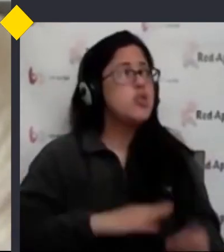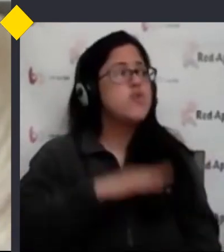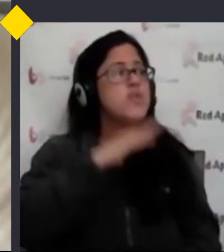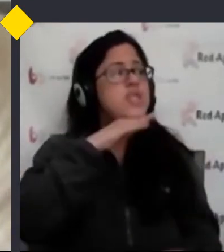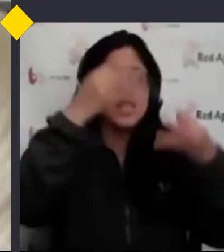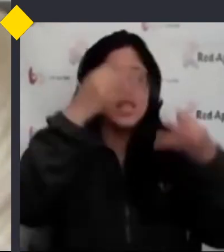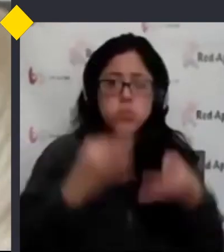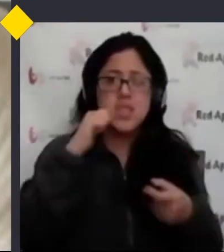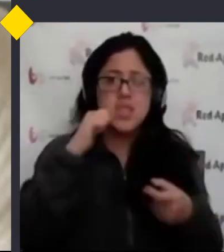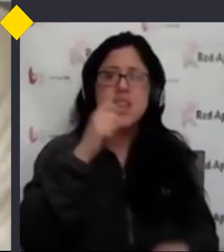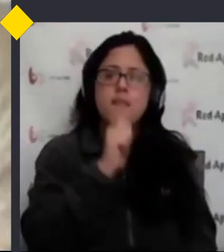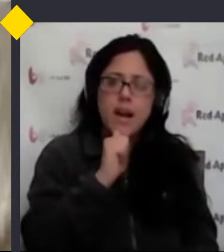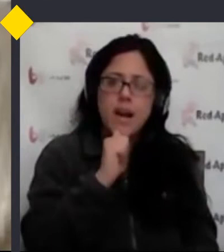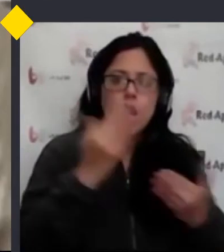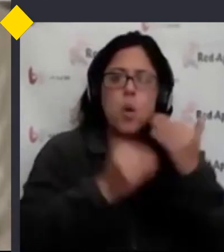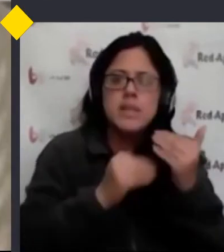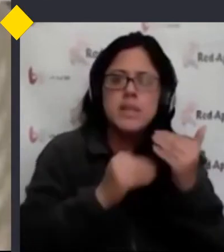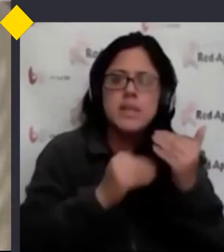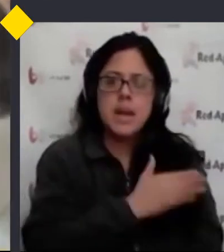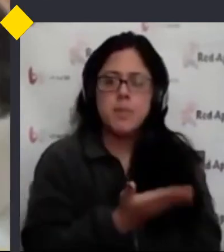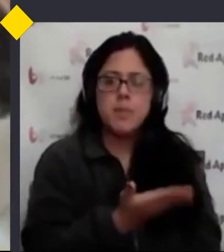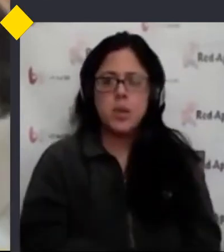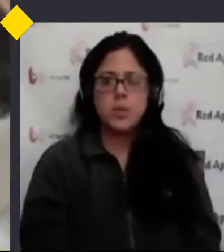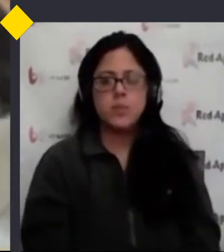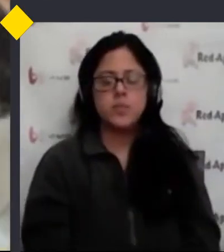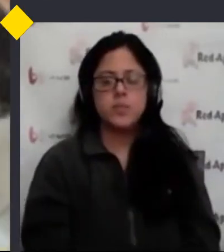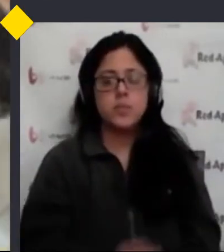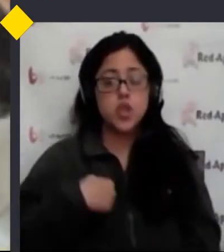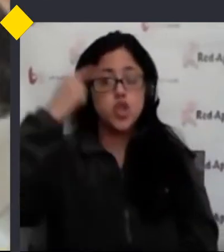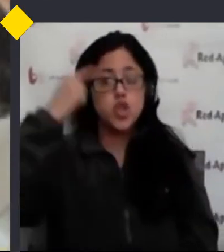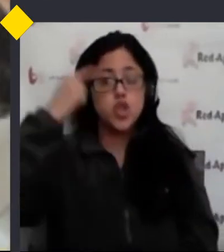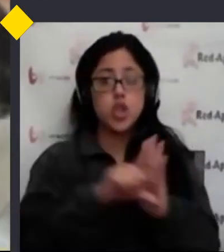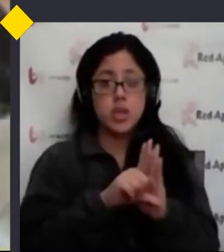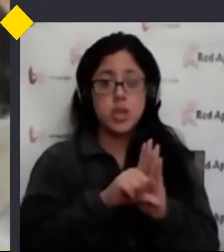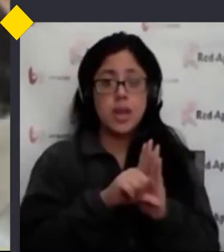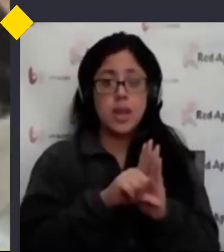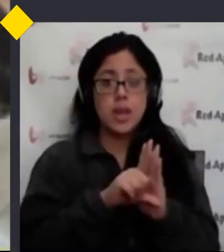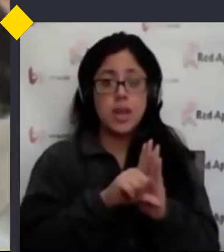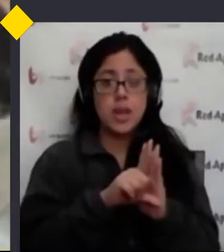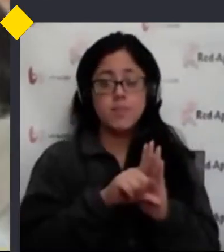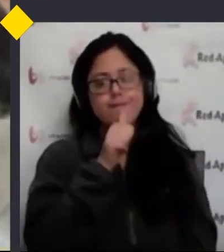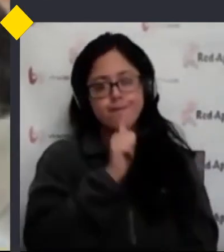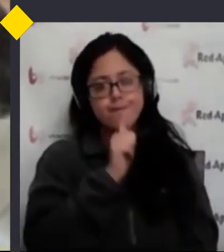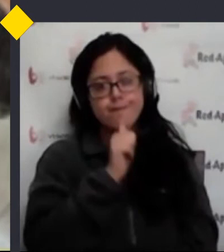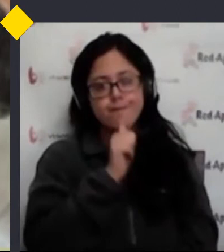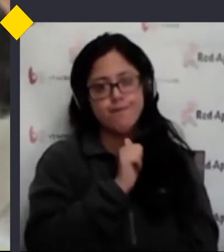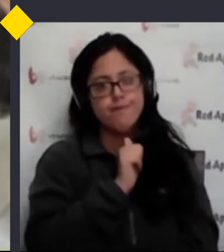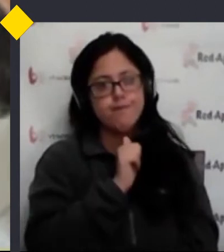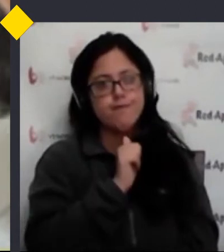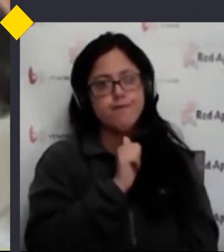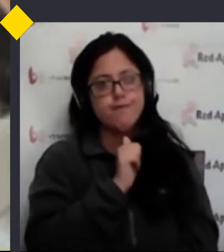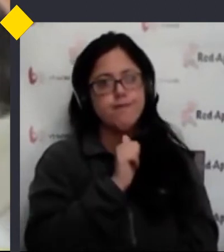podría avanzarse más rápido? Bueno, yo creo que la ley se quedó corta, porque efectivamente